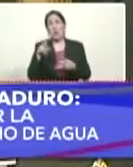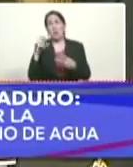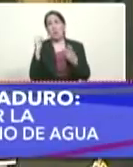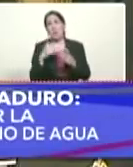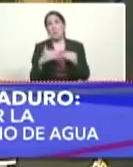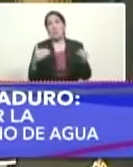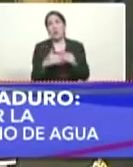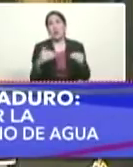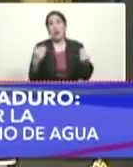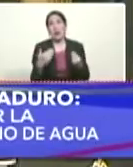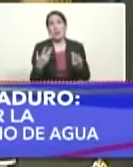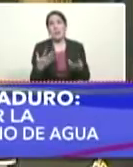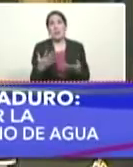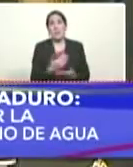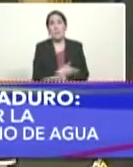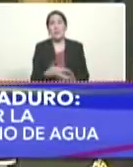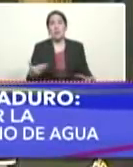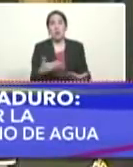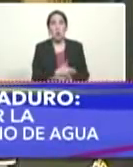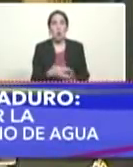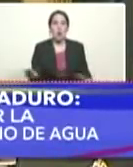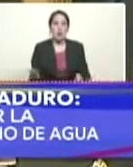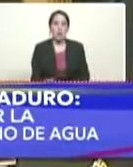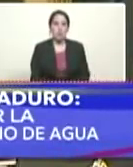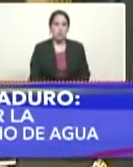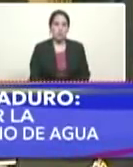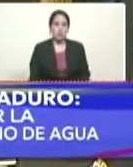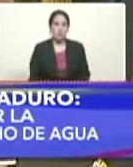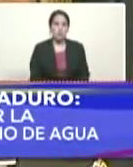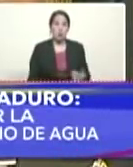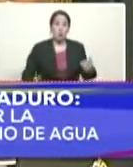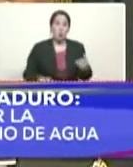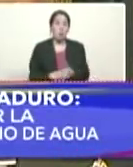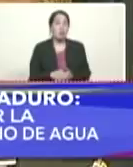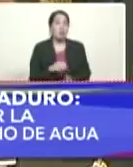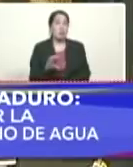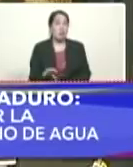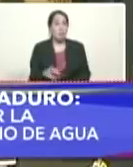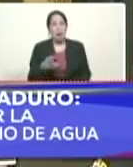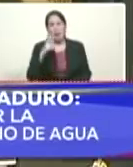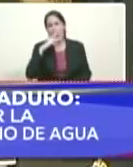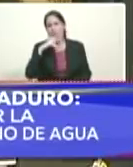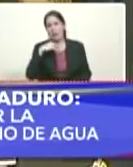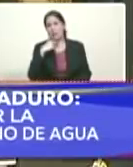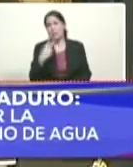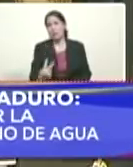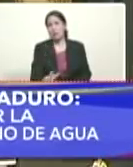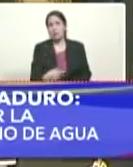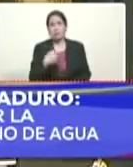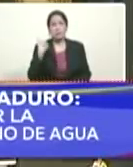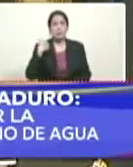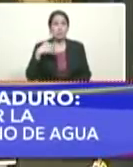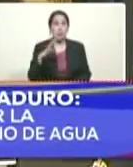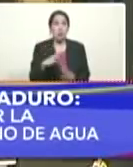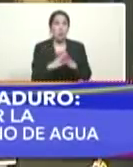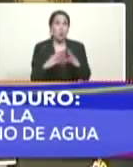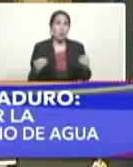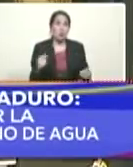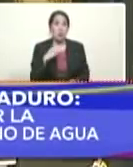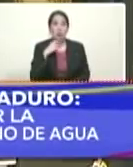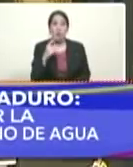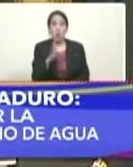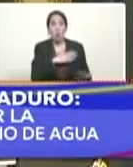dólares se recibió un contragolpe y luego habló todo dijo que el